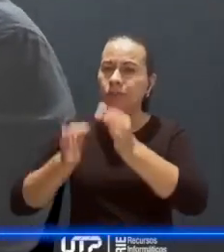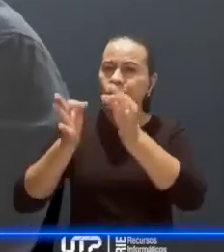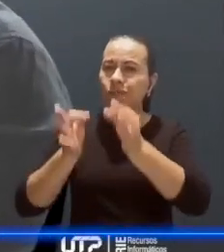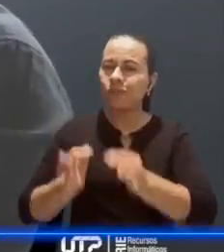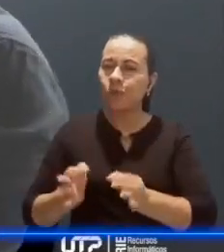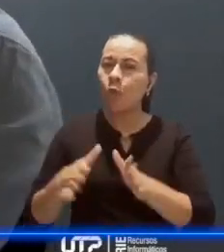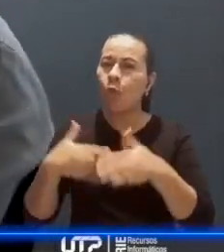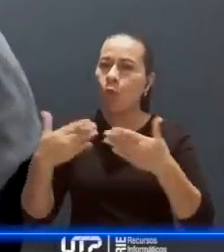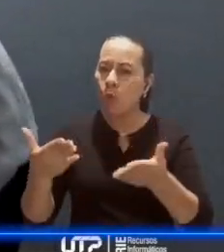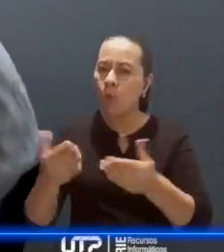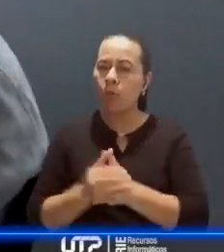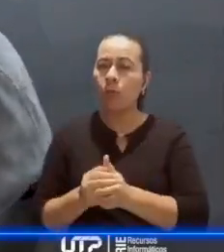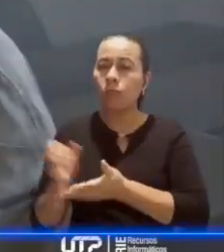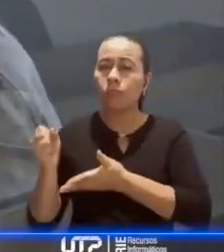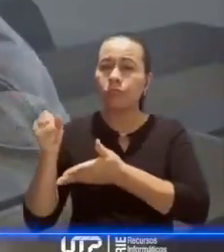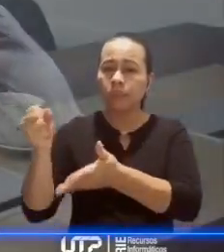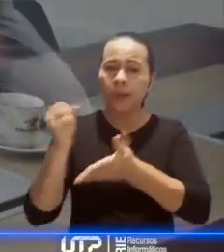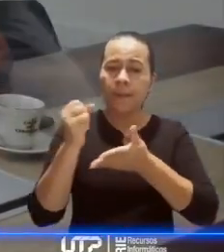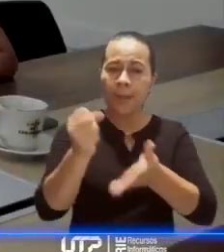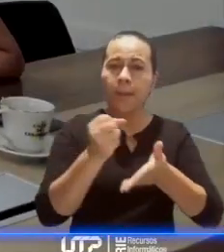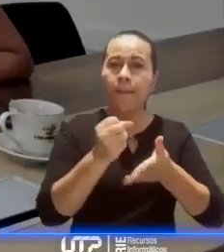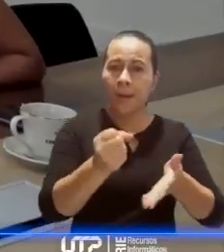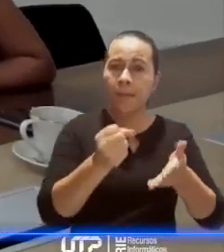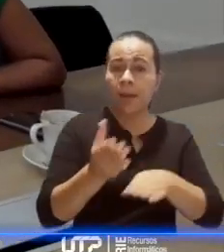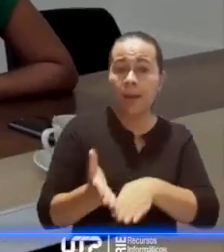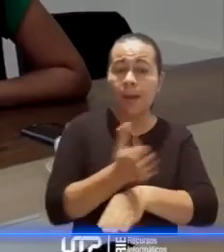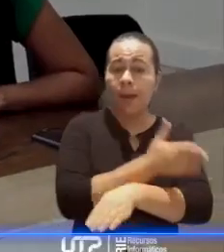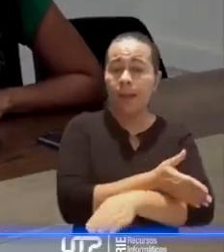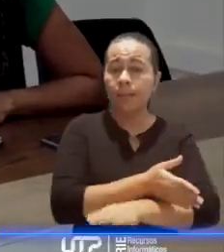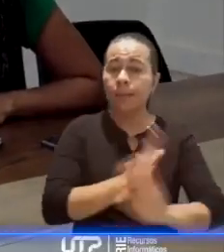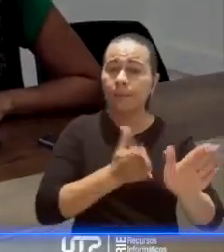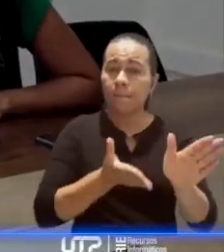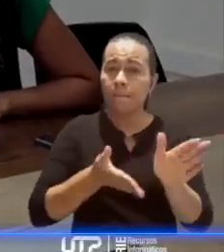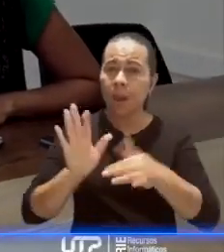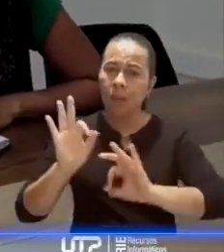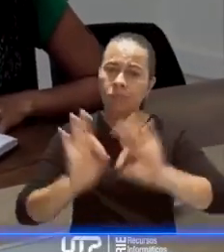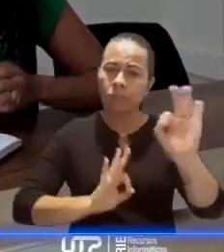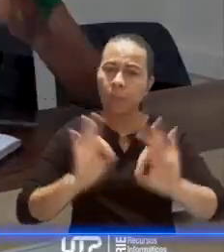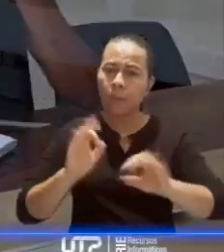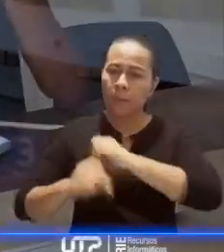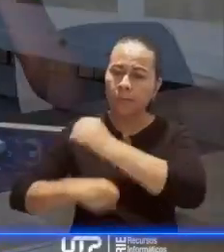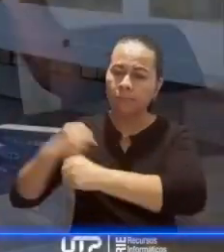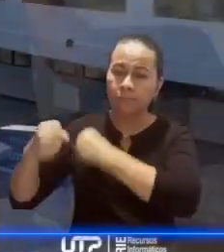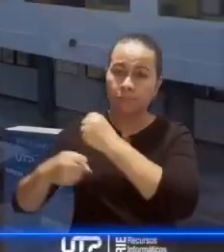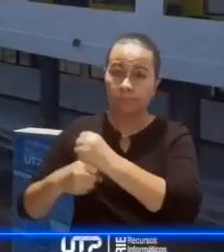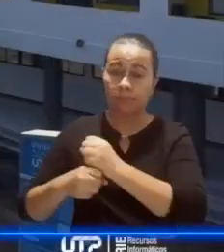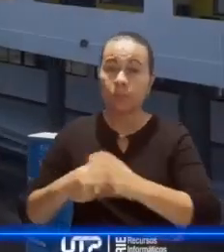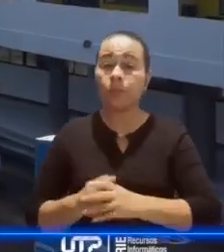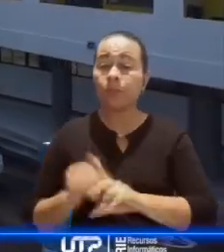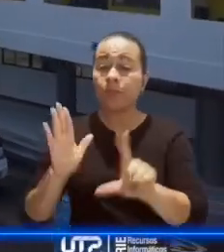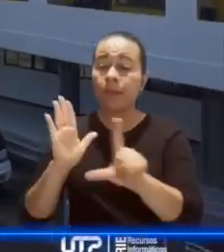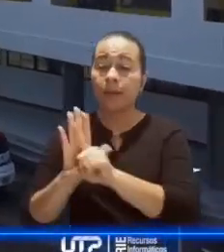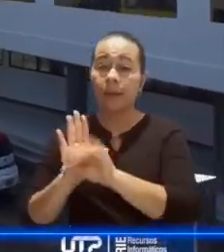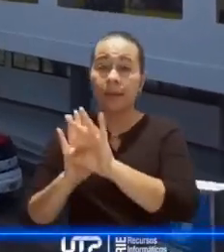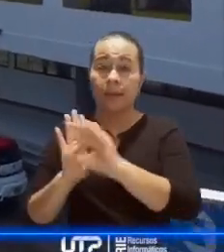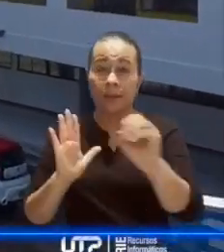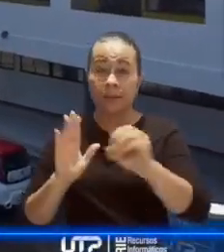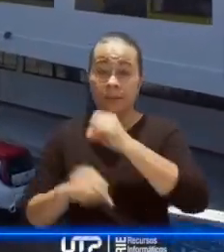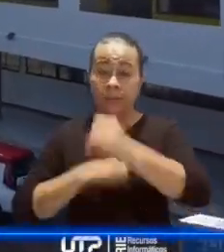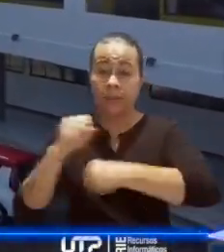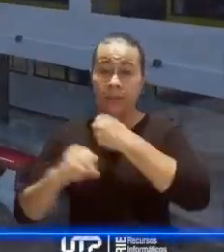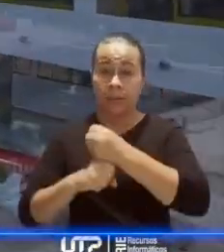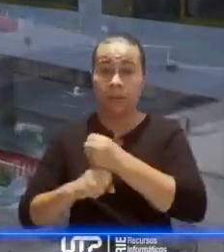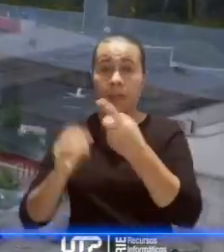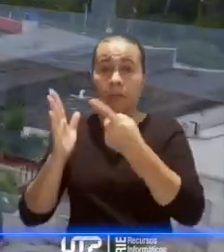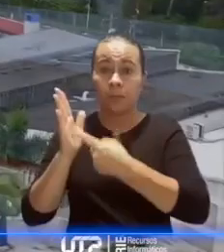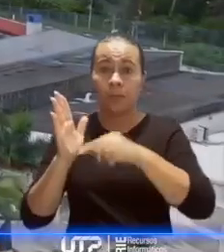y programas formulados a través de la asignación de recursos y la planeación de los gastos a realizar en cada vigencia. A partir de la expedición de la